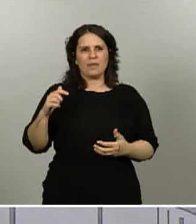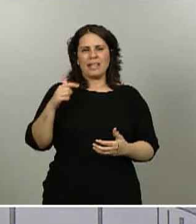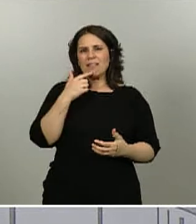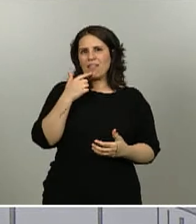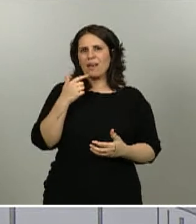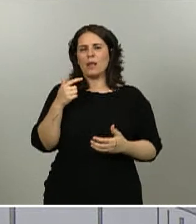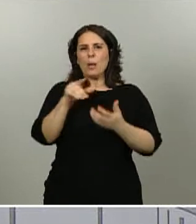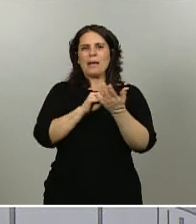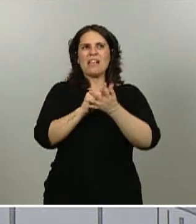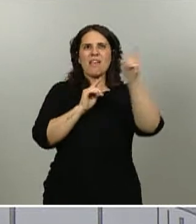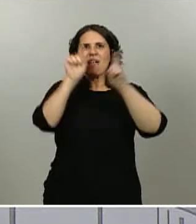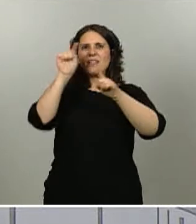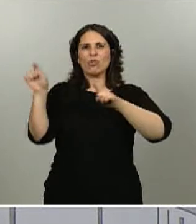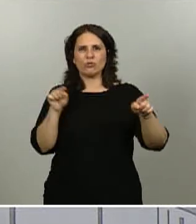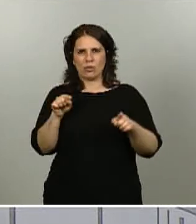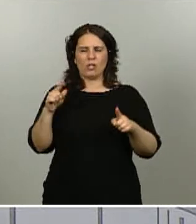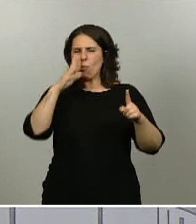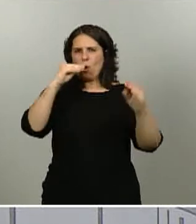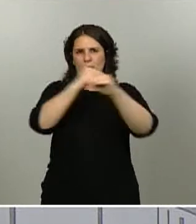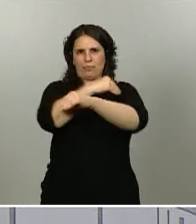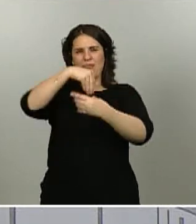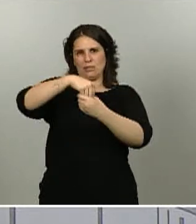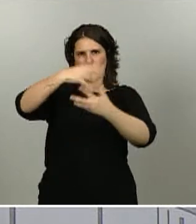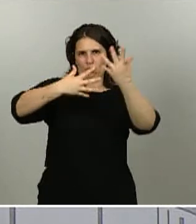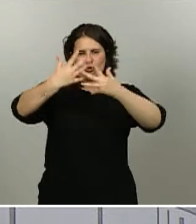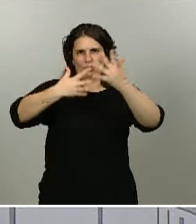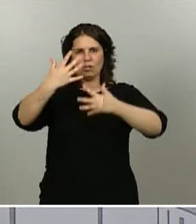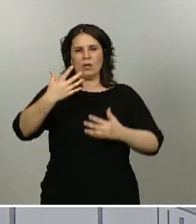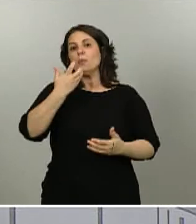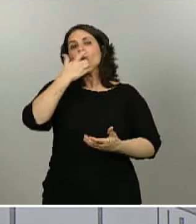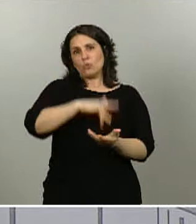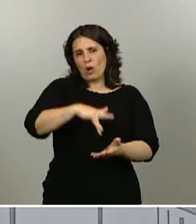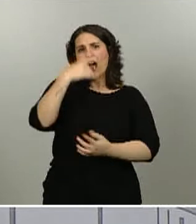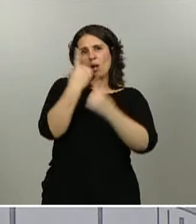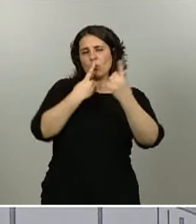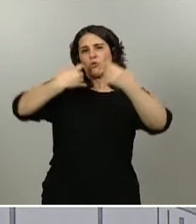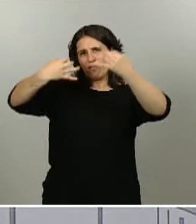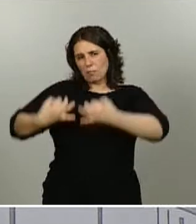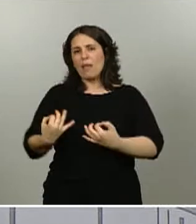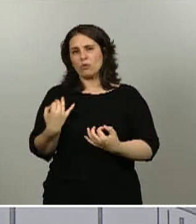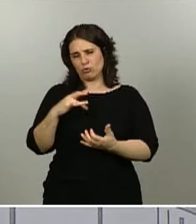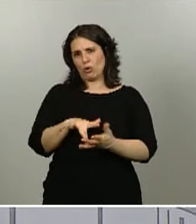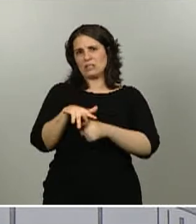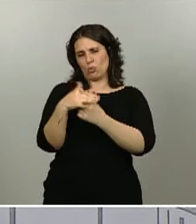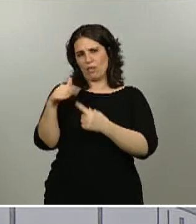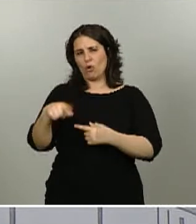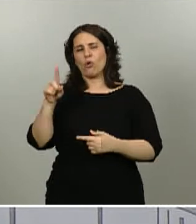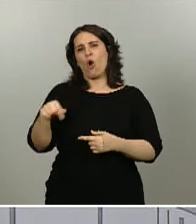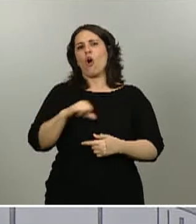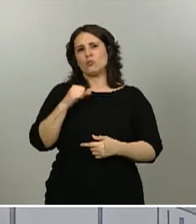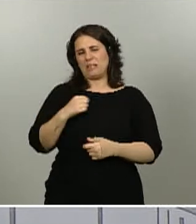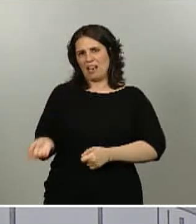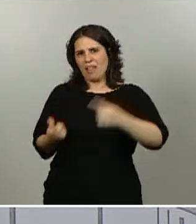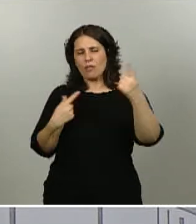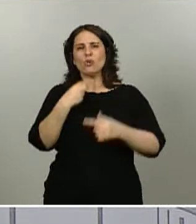debe de recoger o no. Esto nos ha pasado, por ejemplo, con algunos casos confirmados, hospitalizados, UCIs e incluso